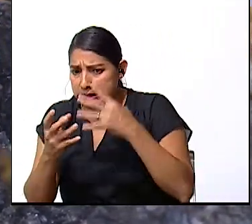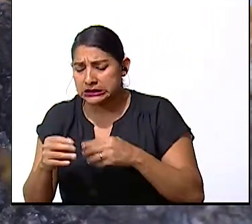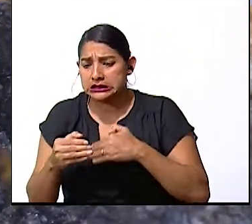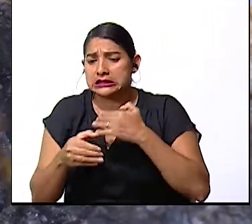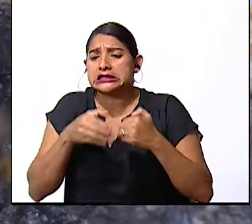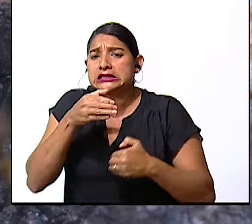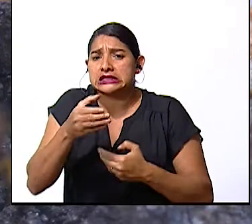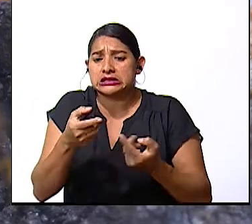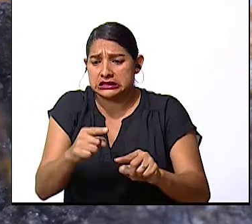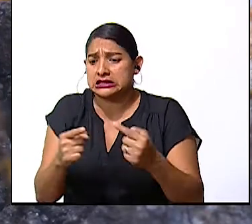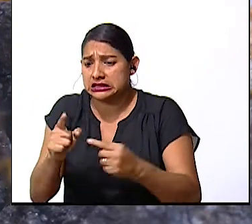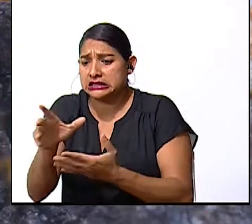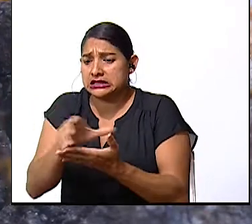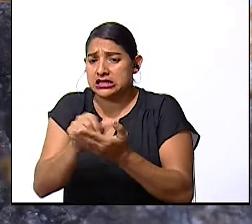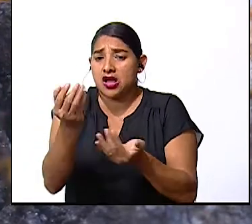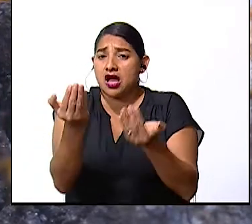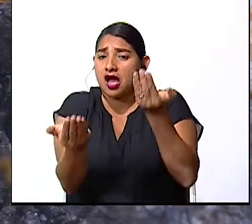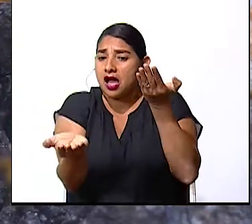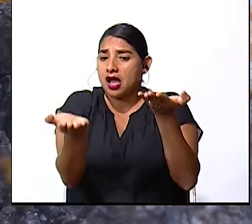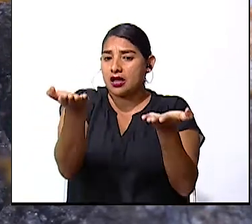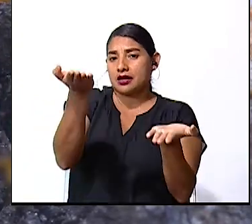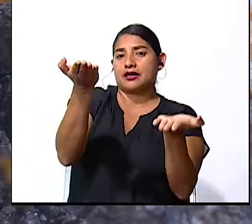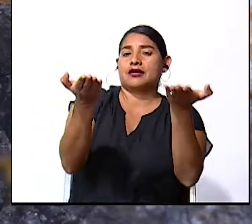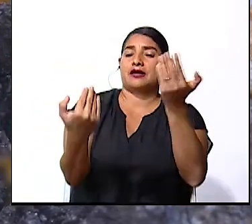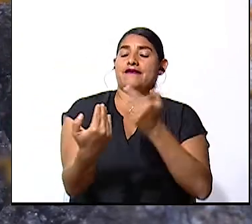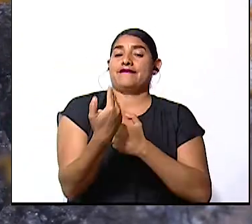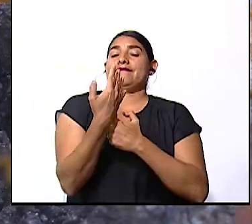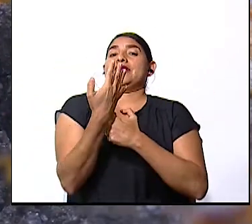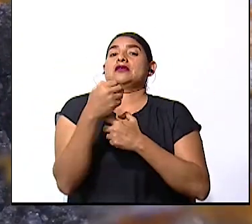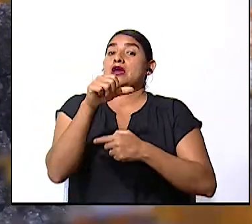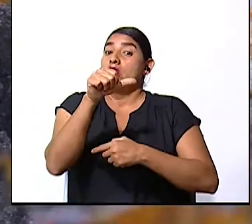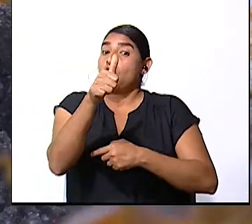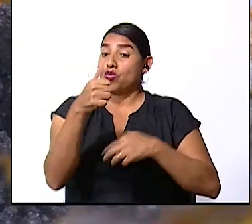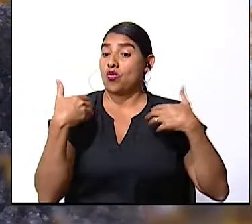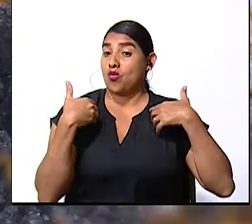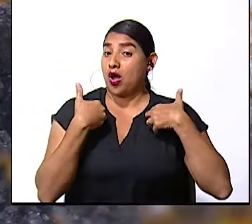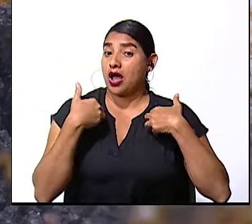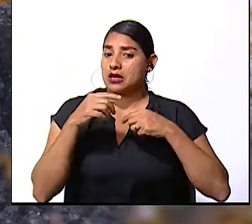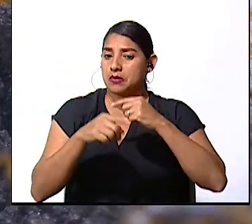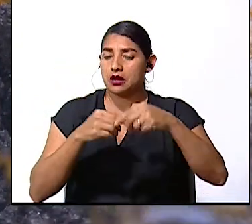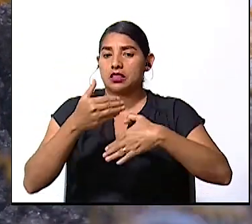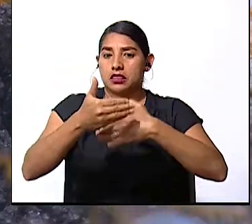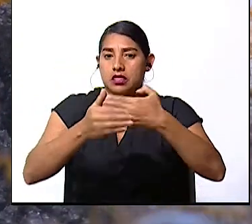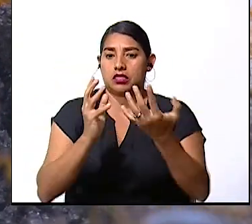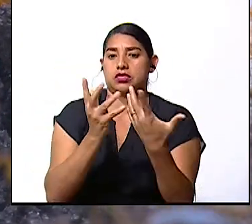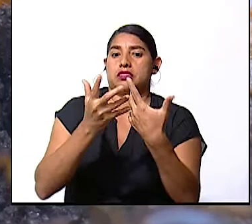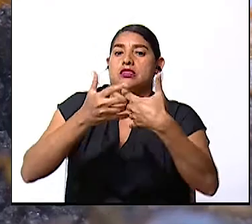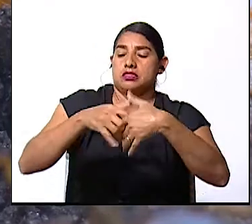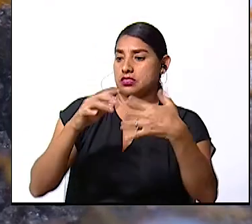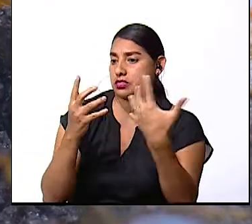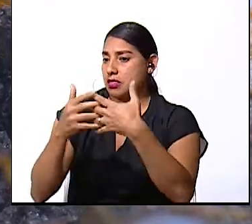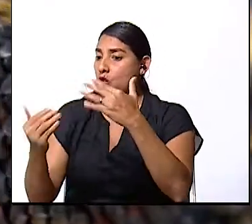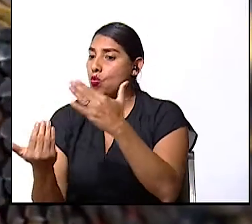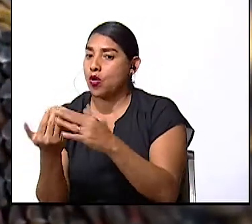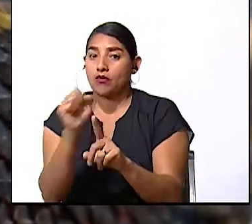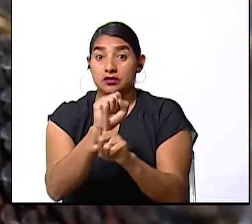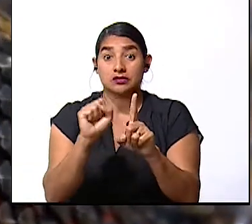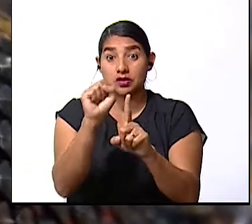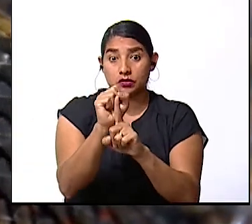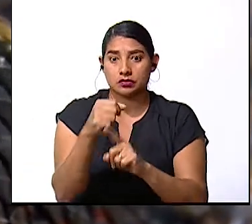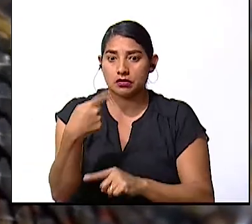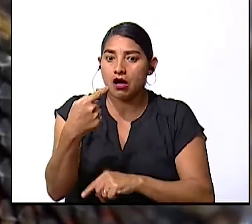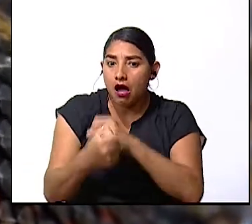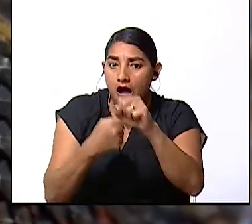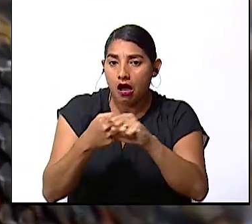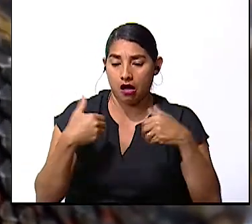consecuencias catastróficas en el ecosistema, afectando a las demás especies que se tendrán que adaptar a la nueva situación. Cada